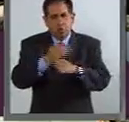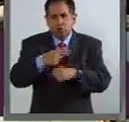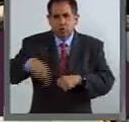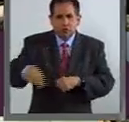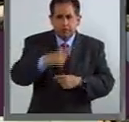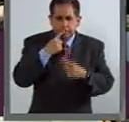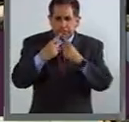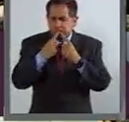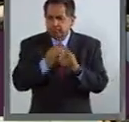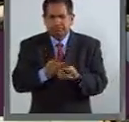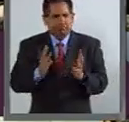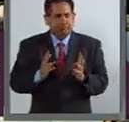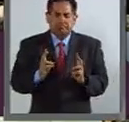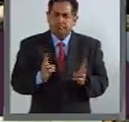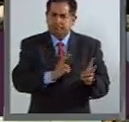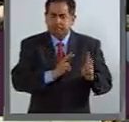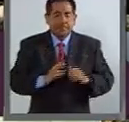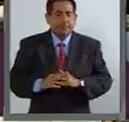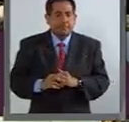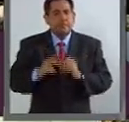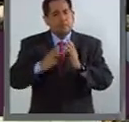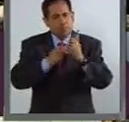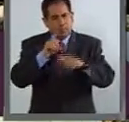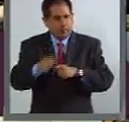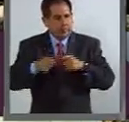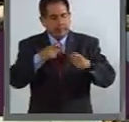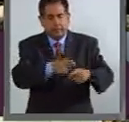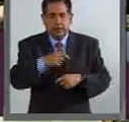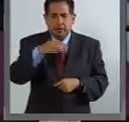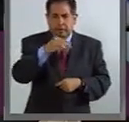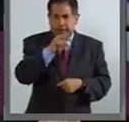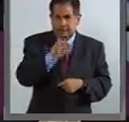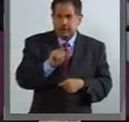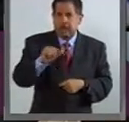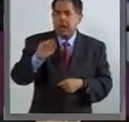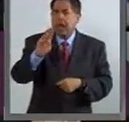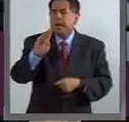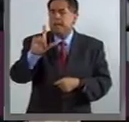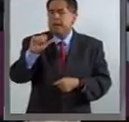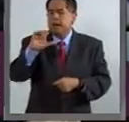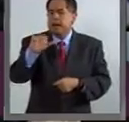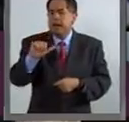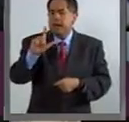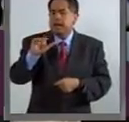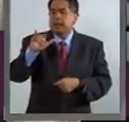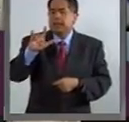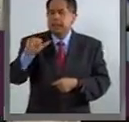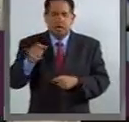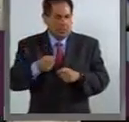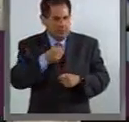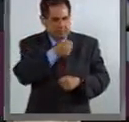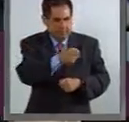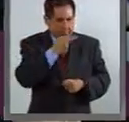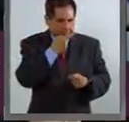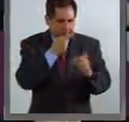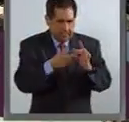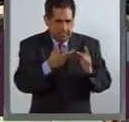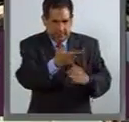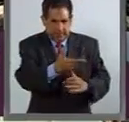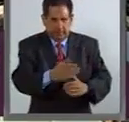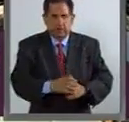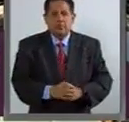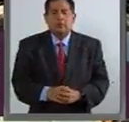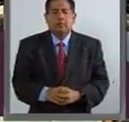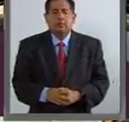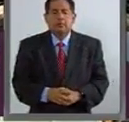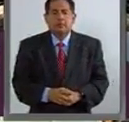conversatorio, nuevamente dándole la palabra a la maestra Blanca Lilia Ibarra Cárdenas. El micrófono, por favor.